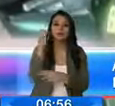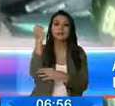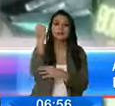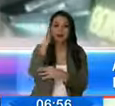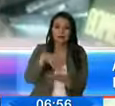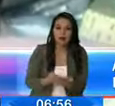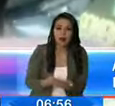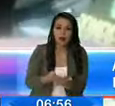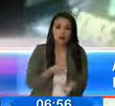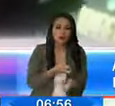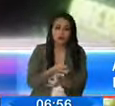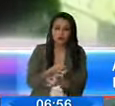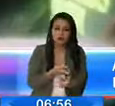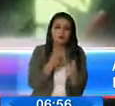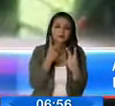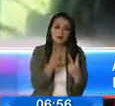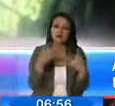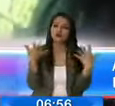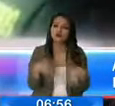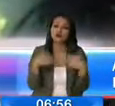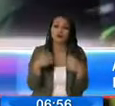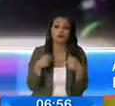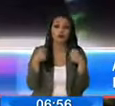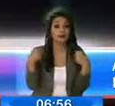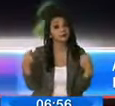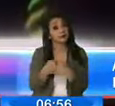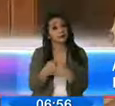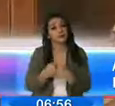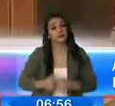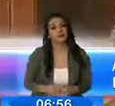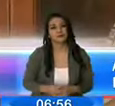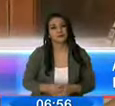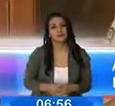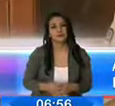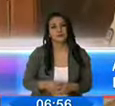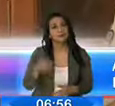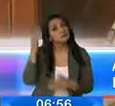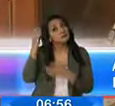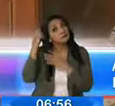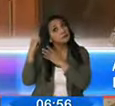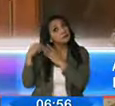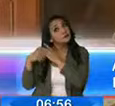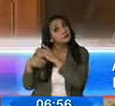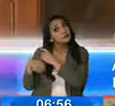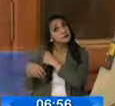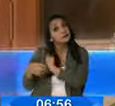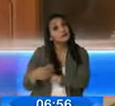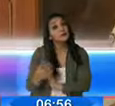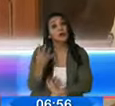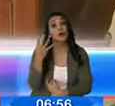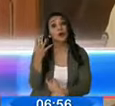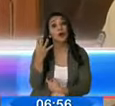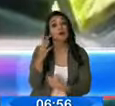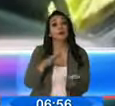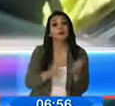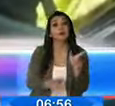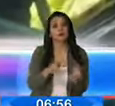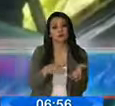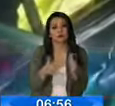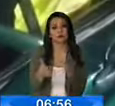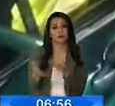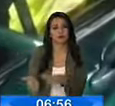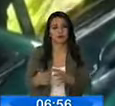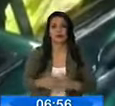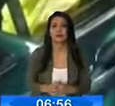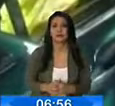y ayudados con linternas revelaron la gravedad del accidente de tránsito. En el hecho se suscitó la pérdida de cuatro vidas humanas. Los